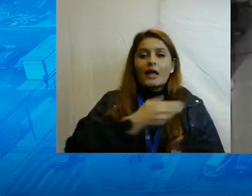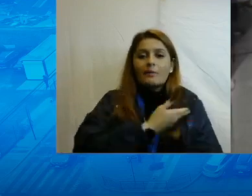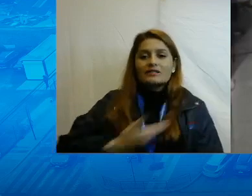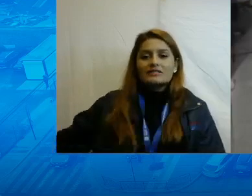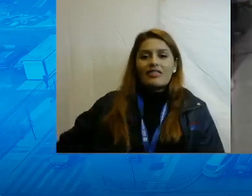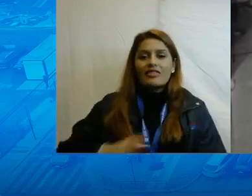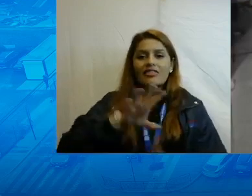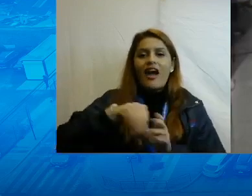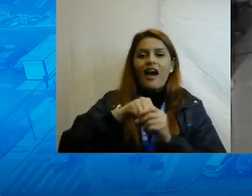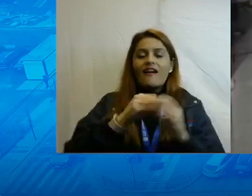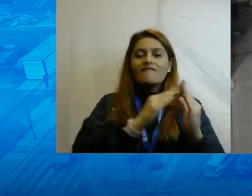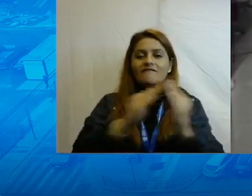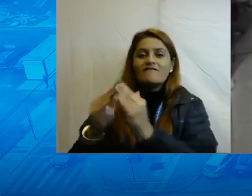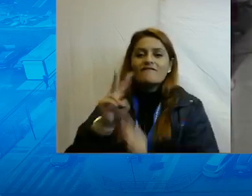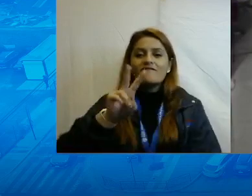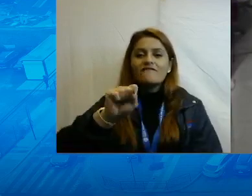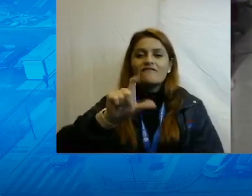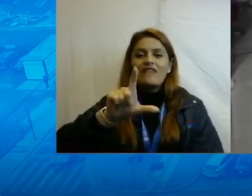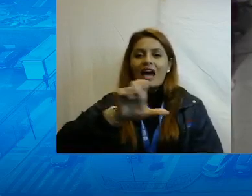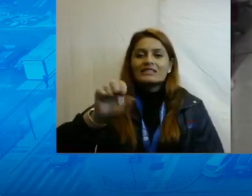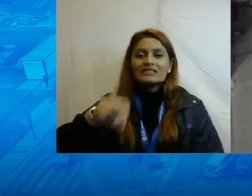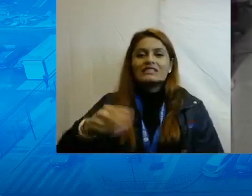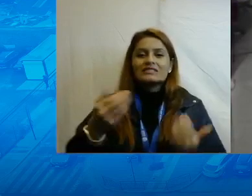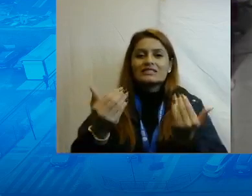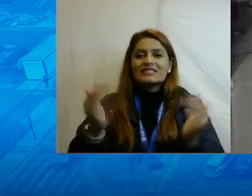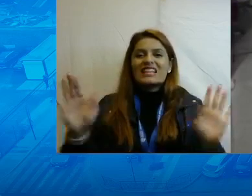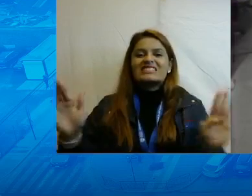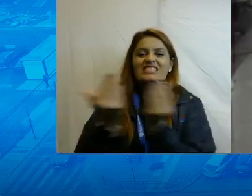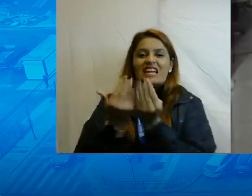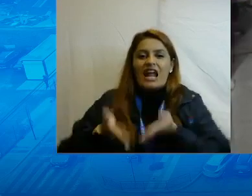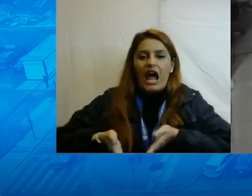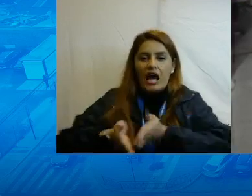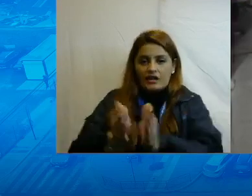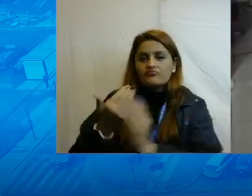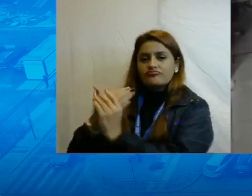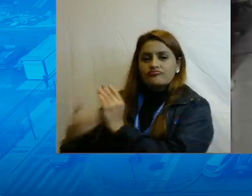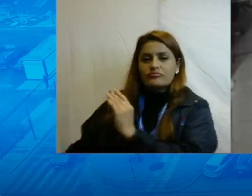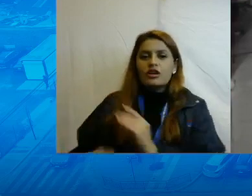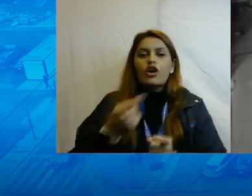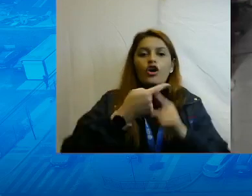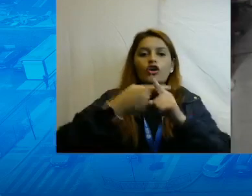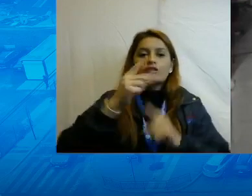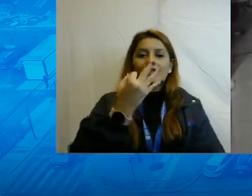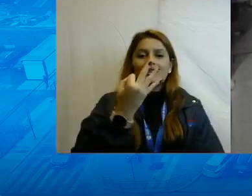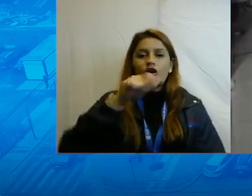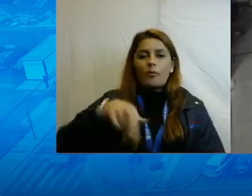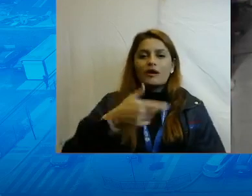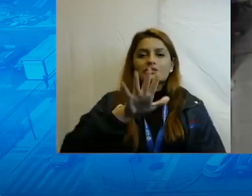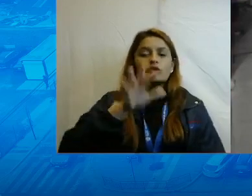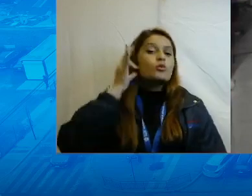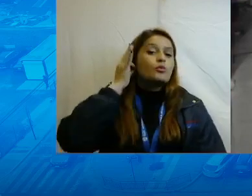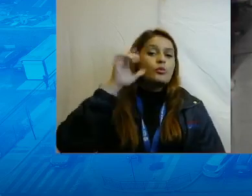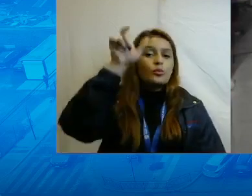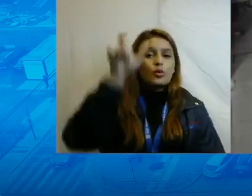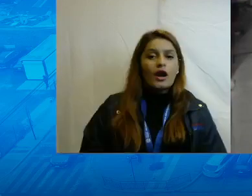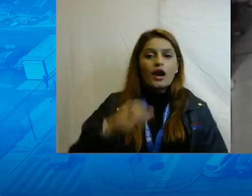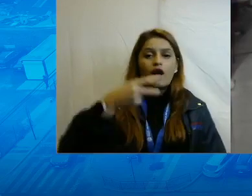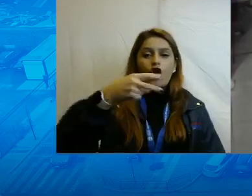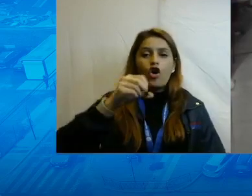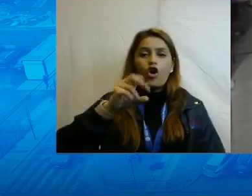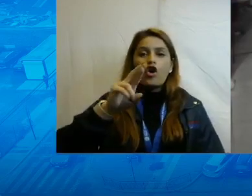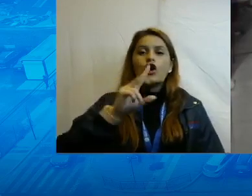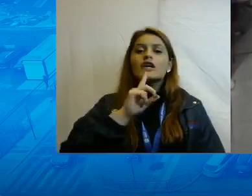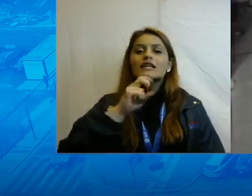Presidenta de la Junta de Vecinos Los Valles, solicita cierre de pasaje, Administrador y DOM. 3.5, carta de la vecina Hortensia Espinosa Figueroa, solicita permiso de apoyo para